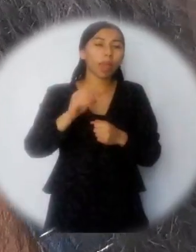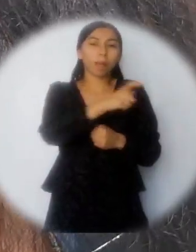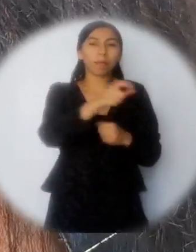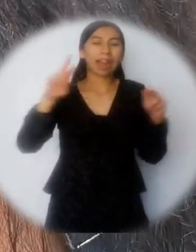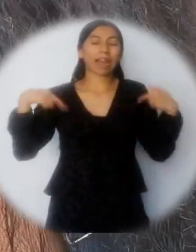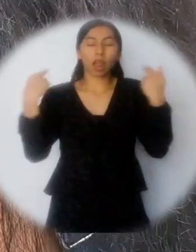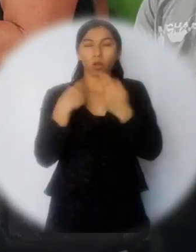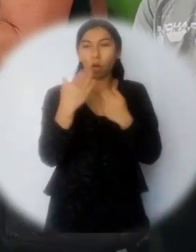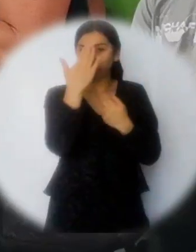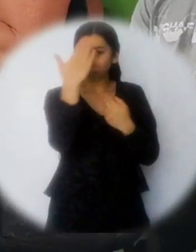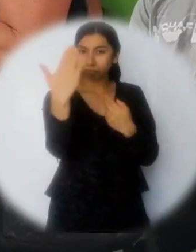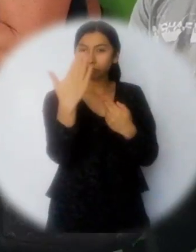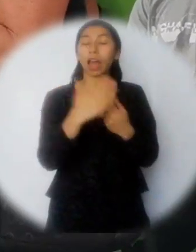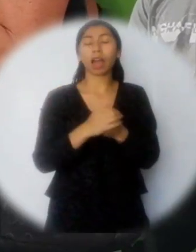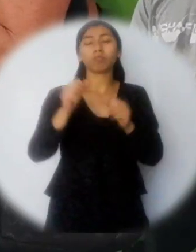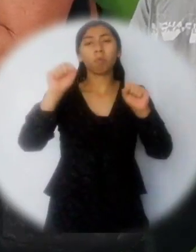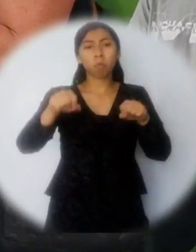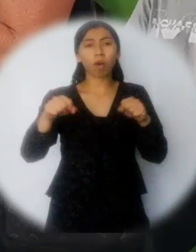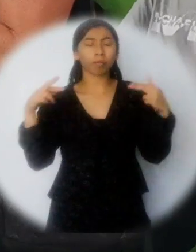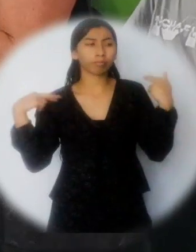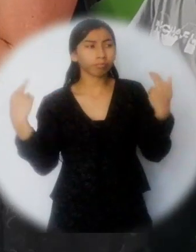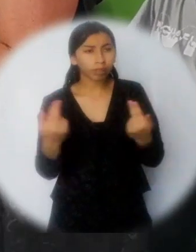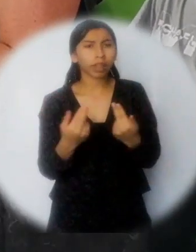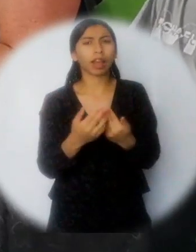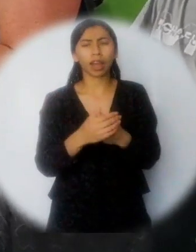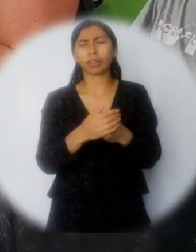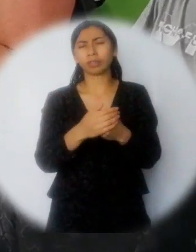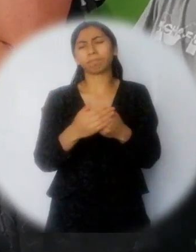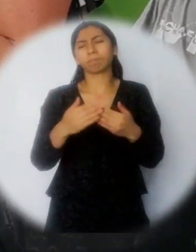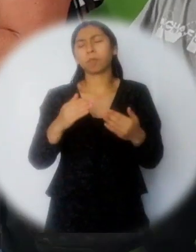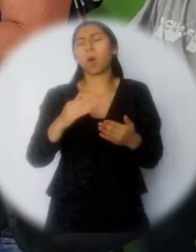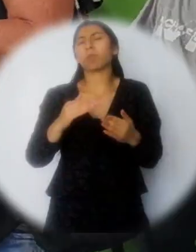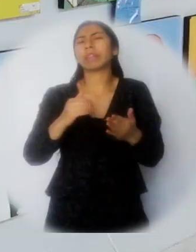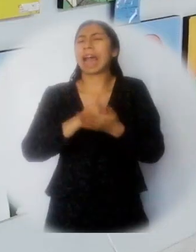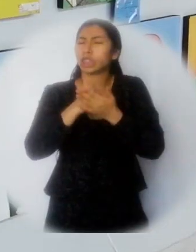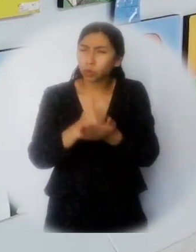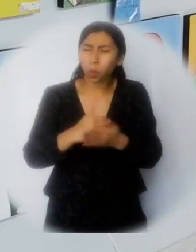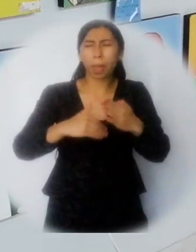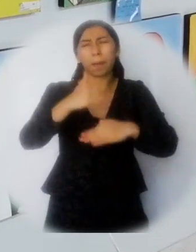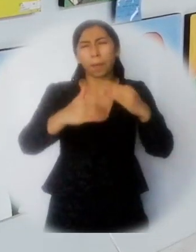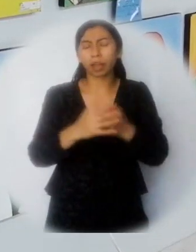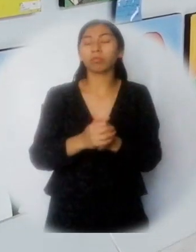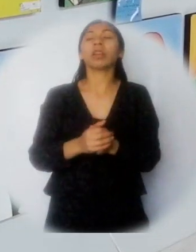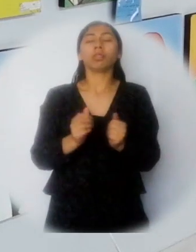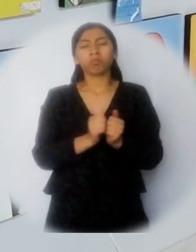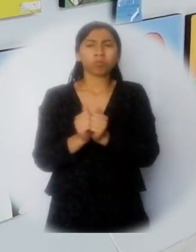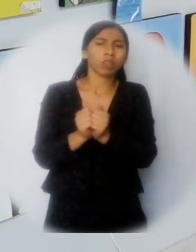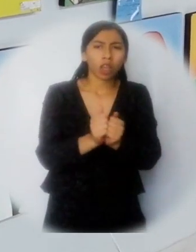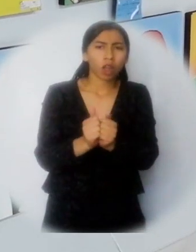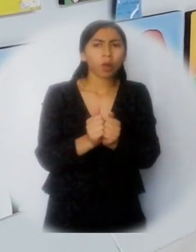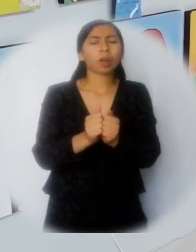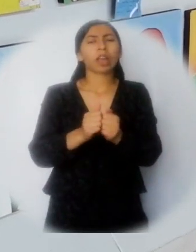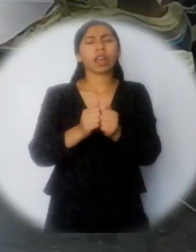realizar homenaje a las víctimas y otros actos simbólicos en el municipio. Con el equipo psicosocial continuaremos el